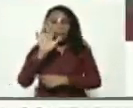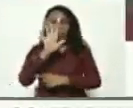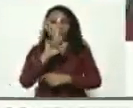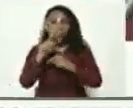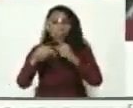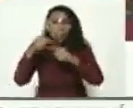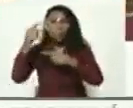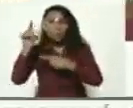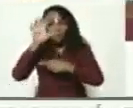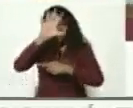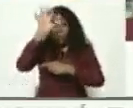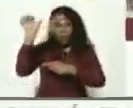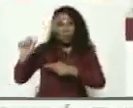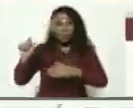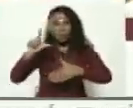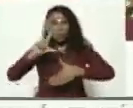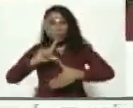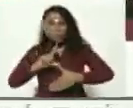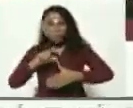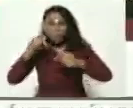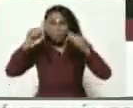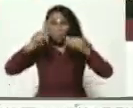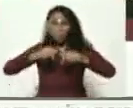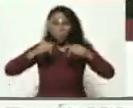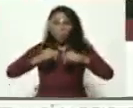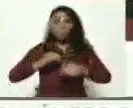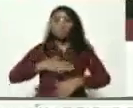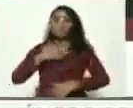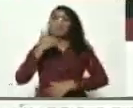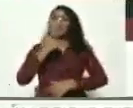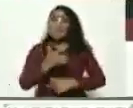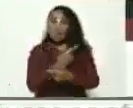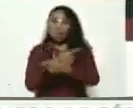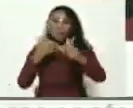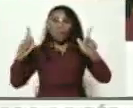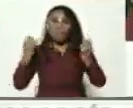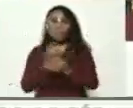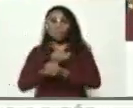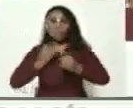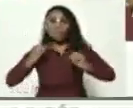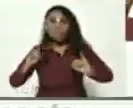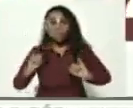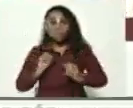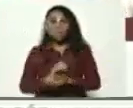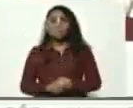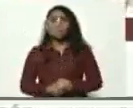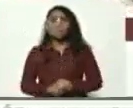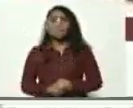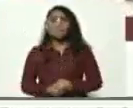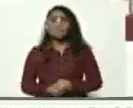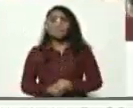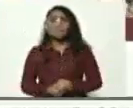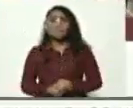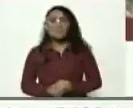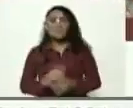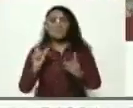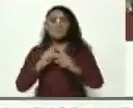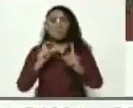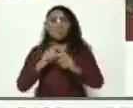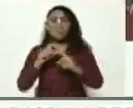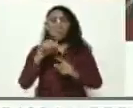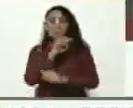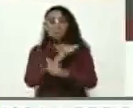otras naciones latinoamericanas que el día de hoy pueden decir que son libres, independientes. De la ciudadana Delcy Rodríguez